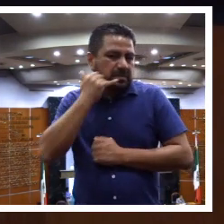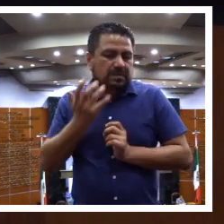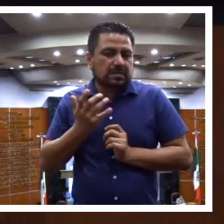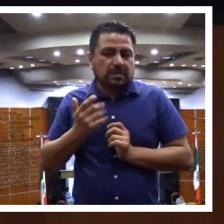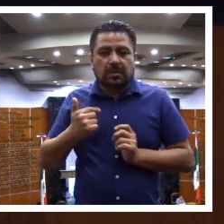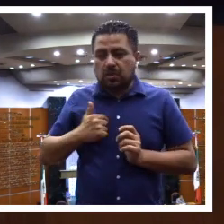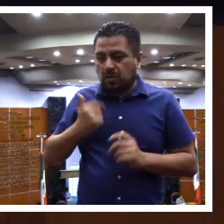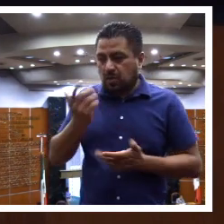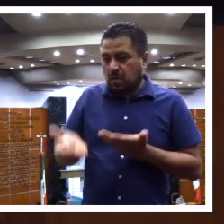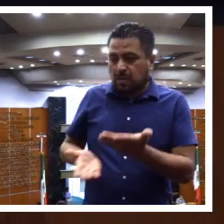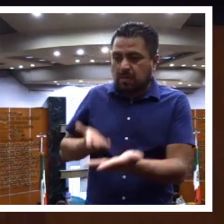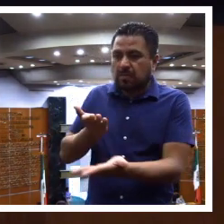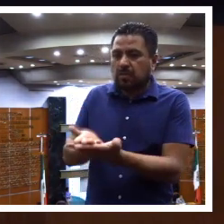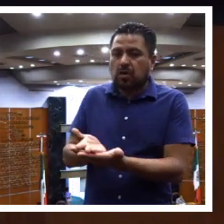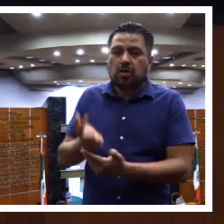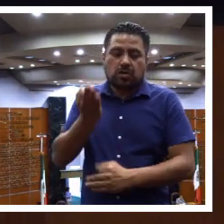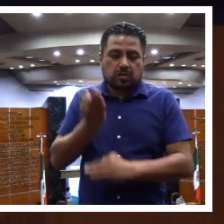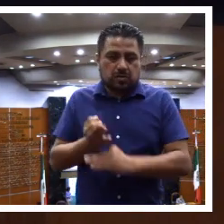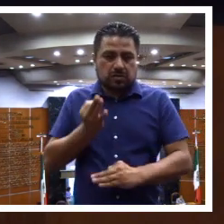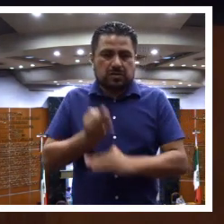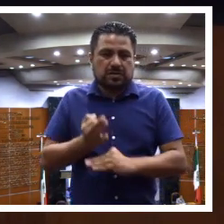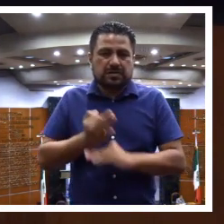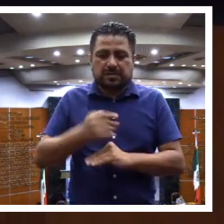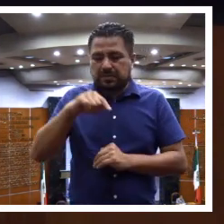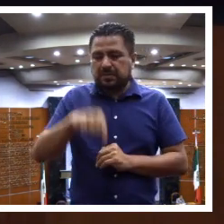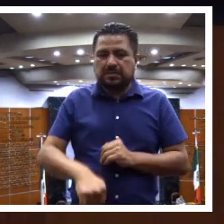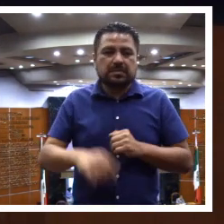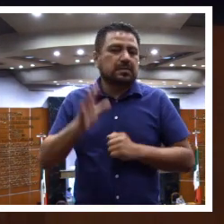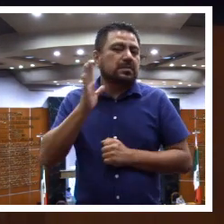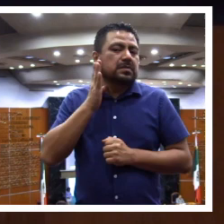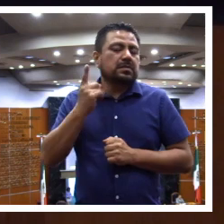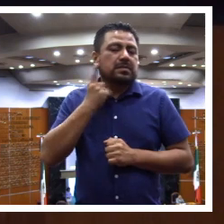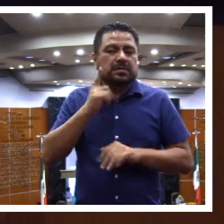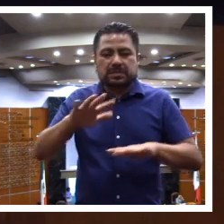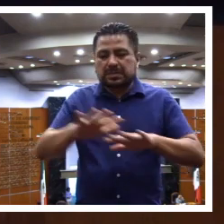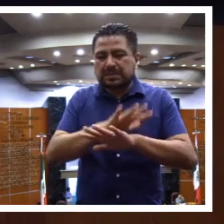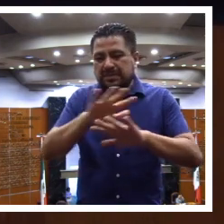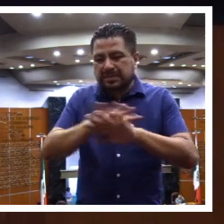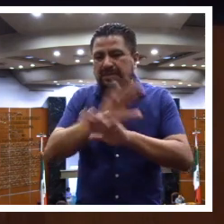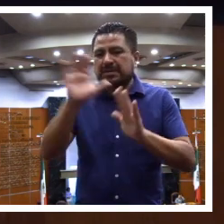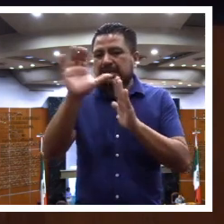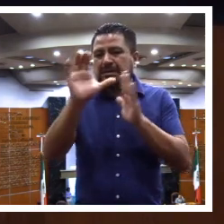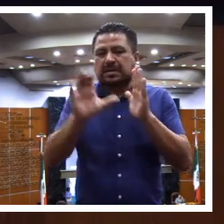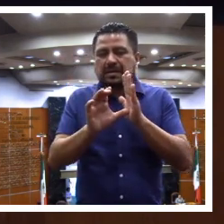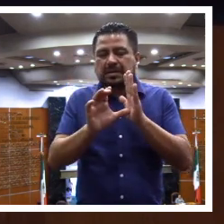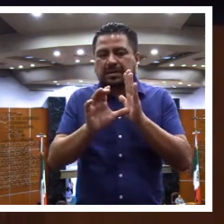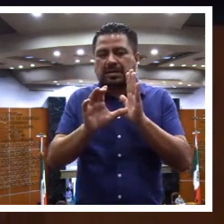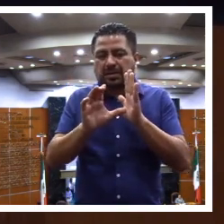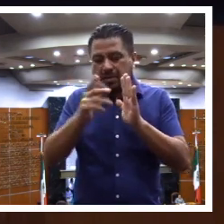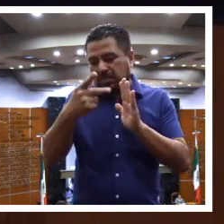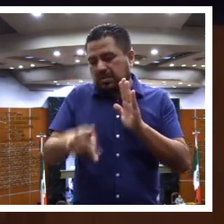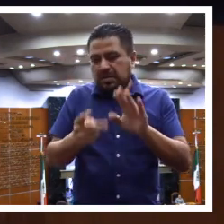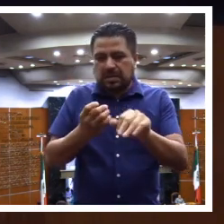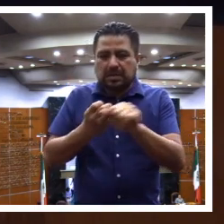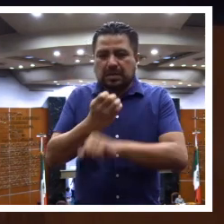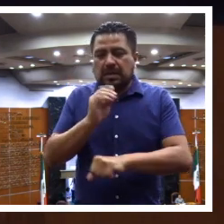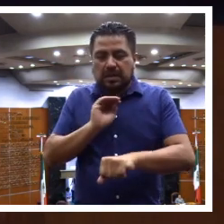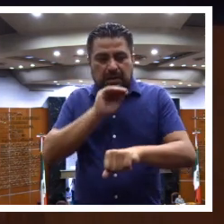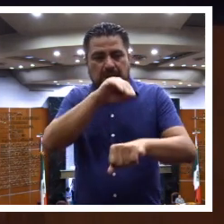que propongo a este poder legislativo reformar la Constitución local para